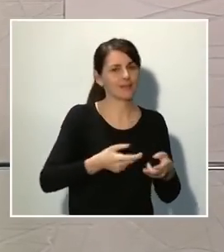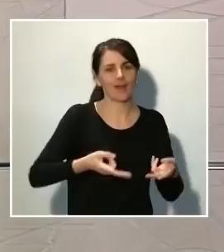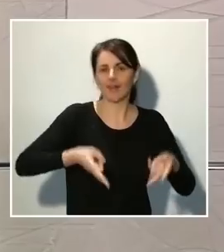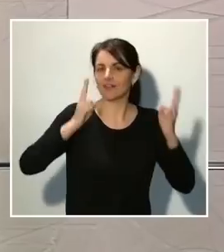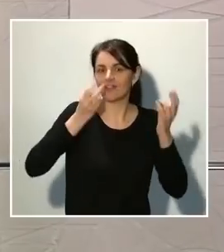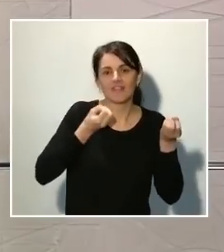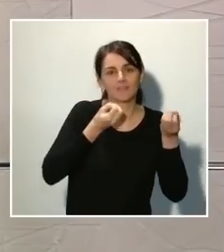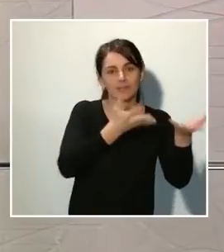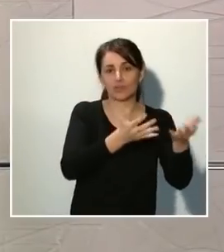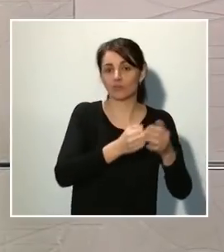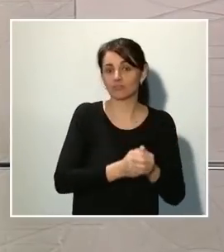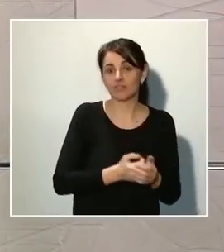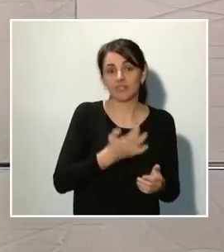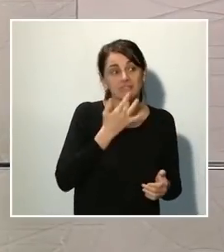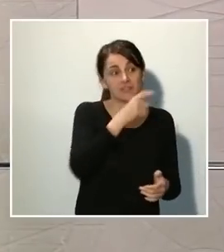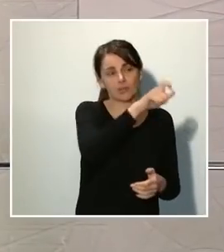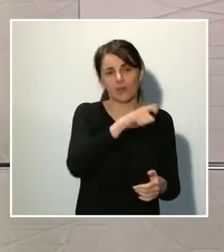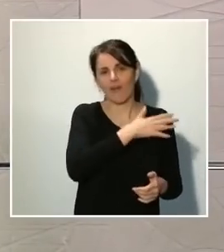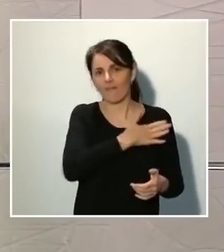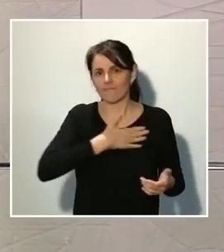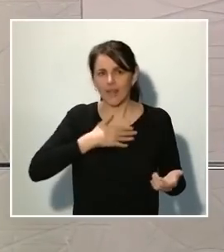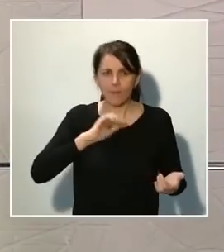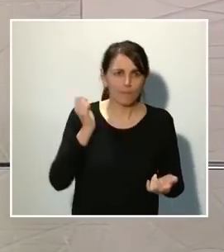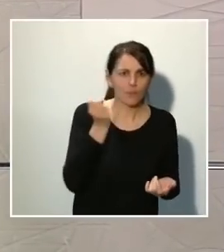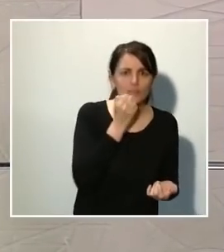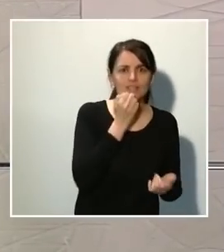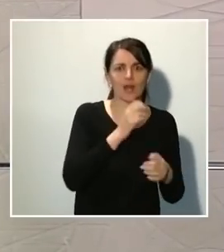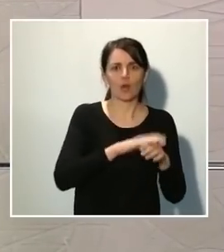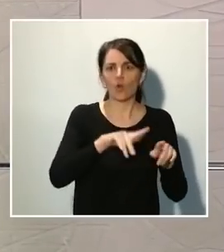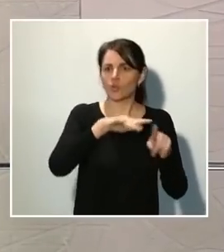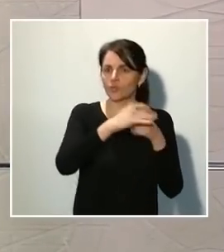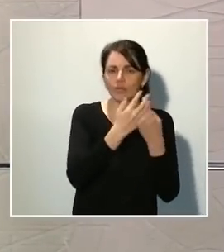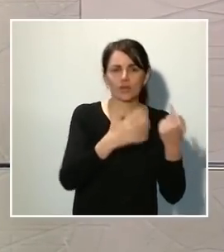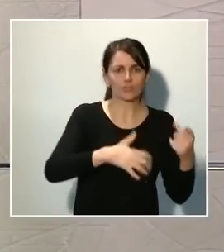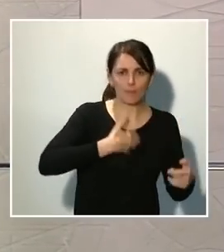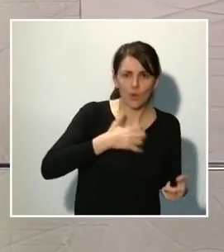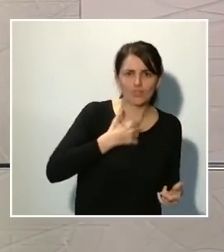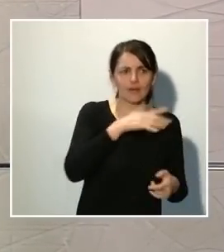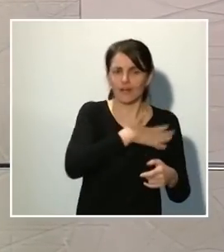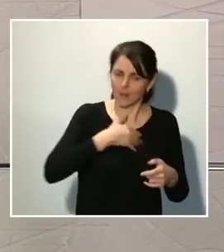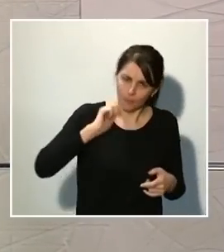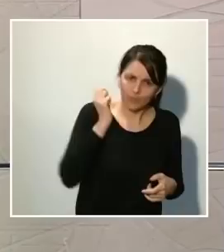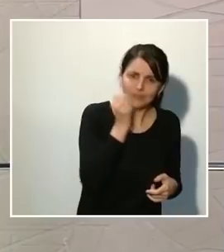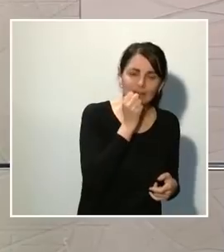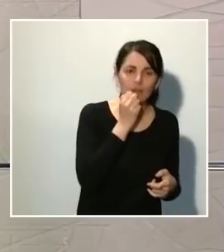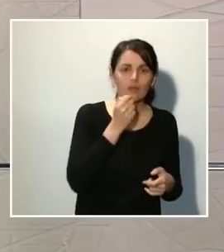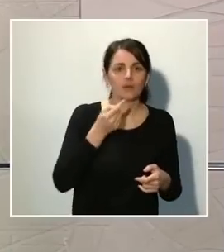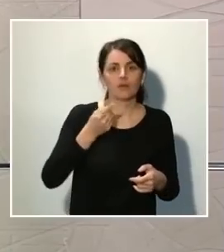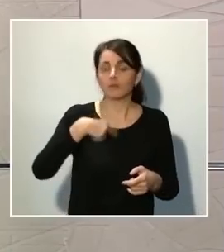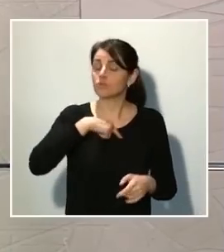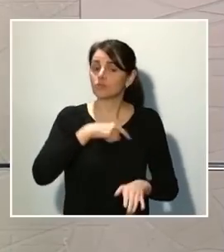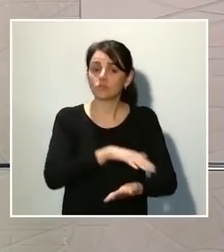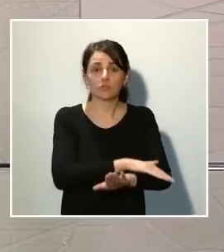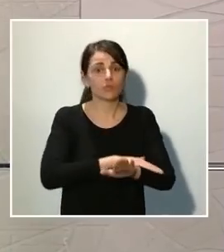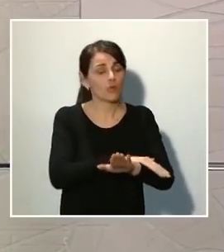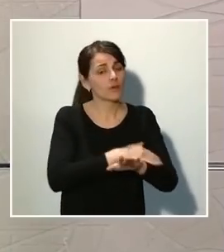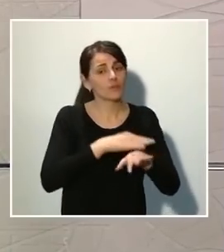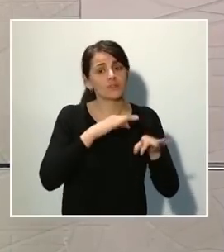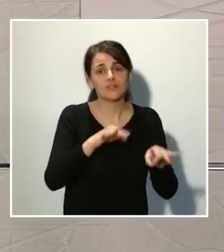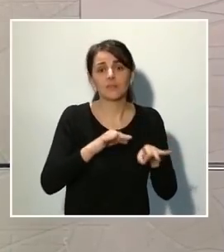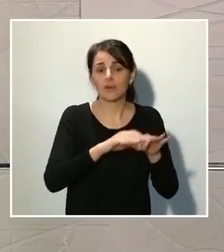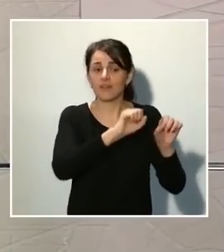tanto uno como otro. Y lo único que querían era parar la medida cautelar de que se saliera de esa